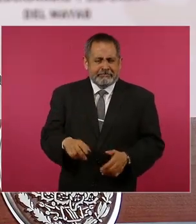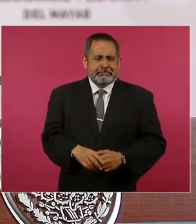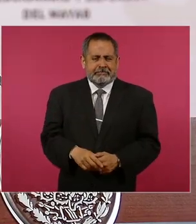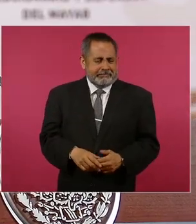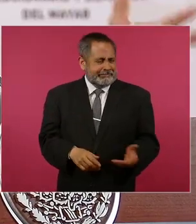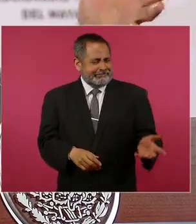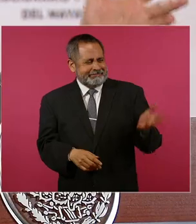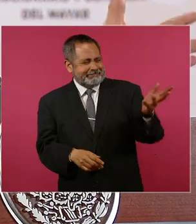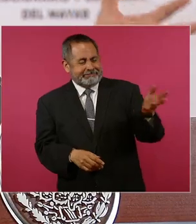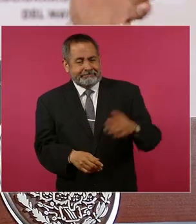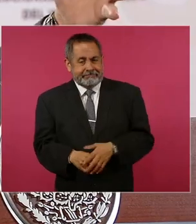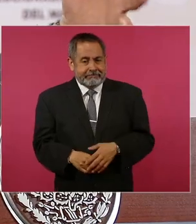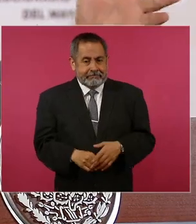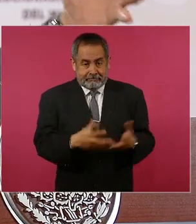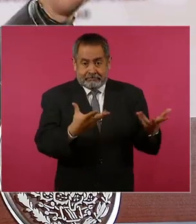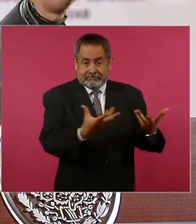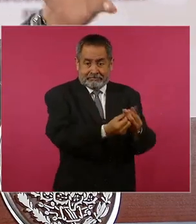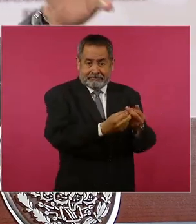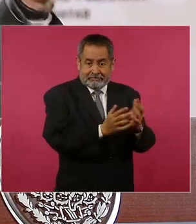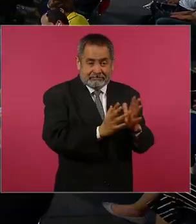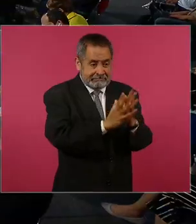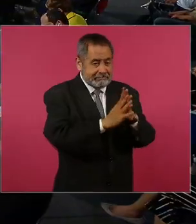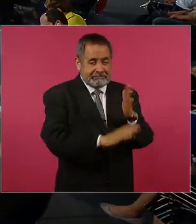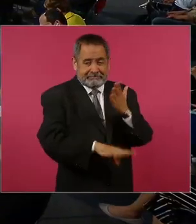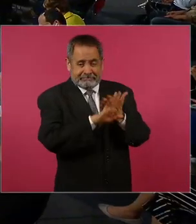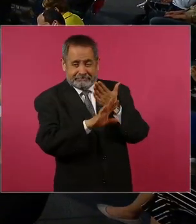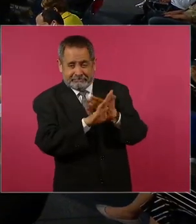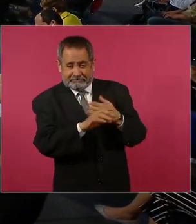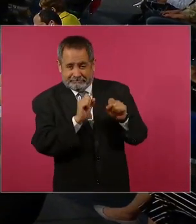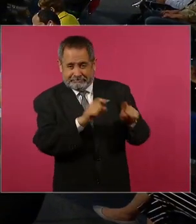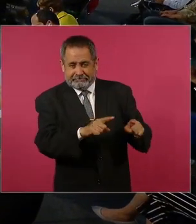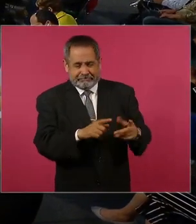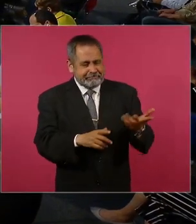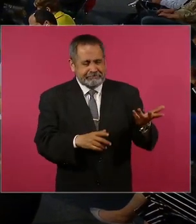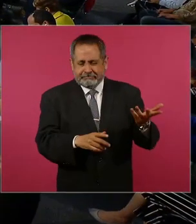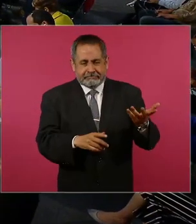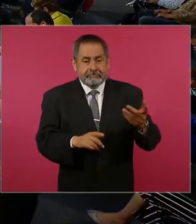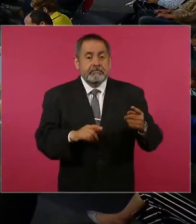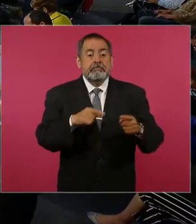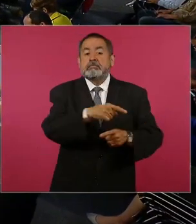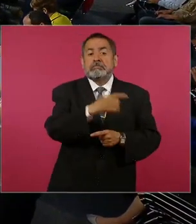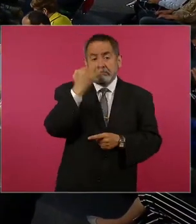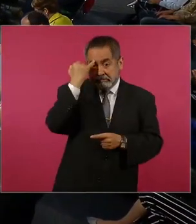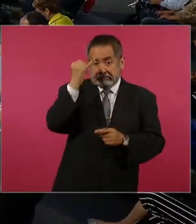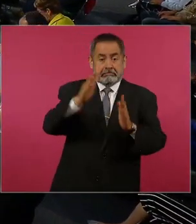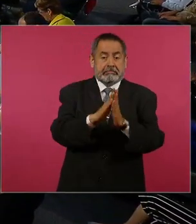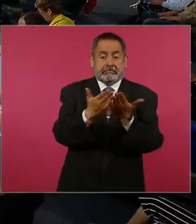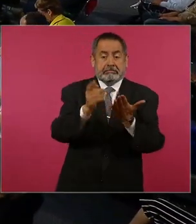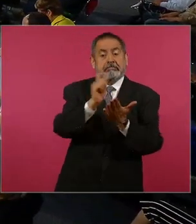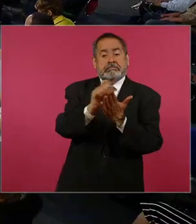que participa en esta campaña y luego escribe un libro